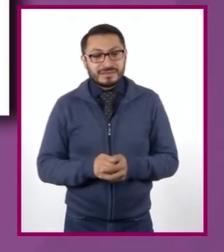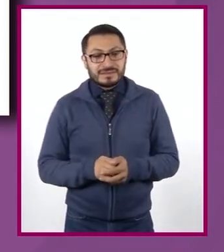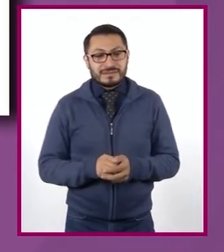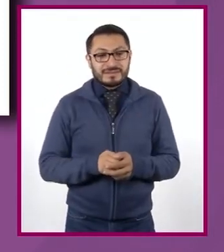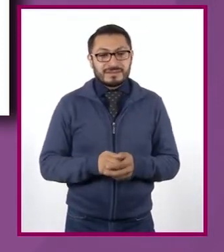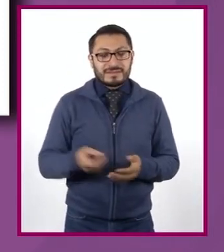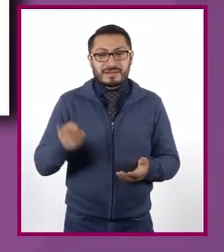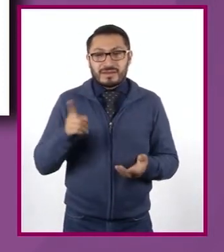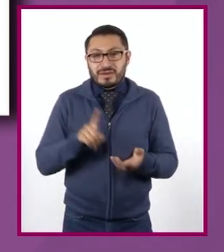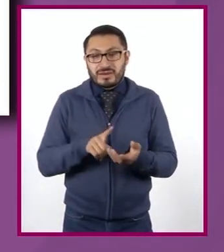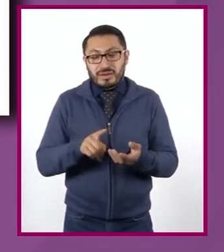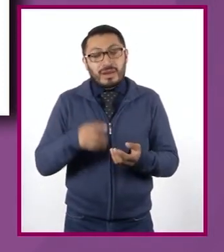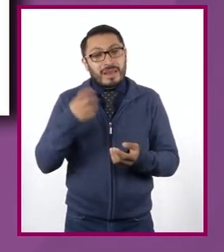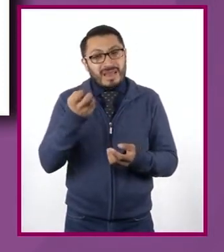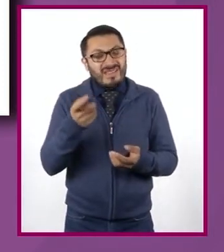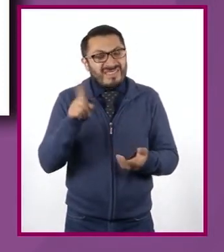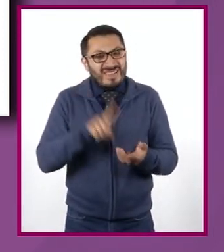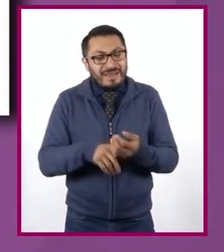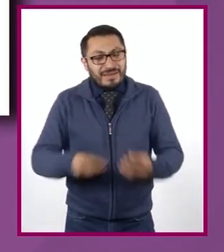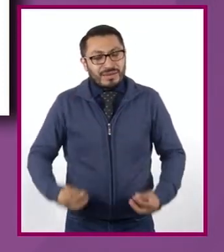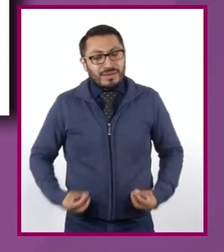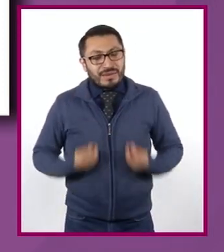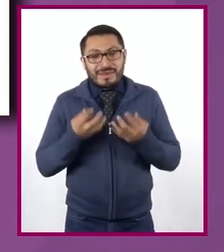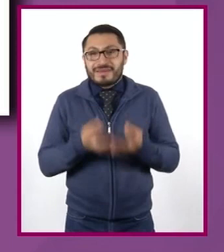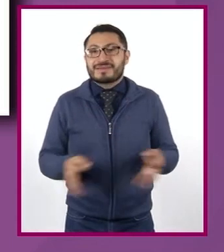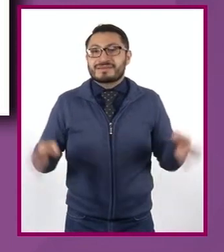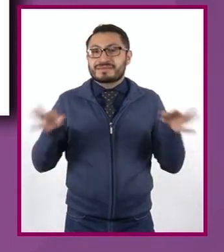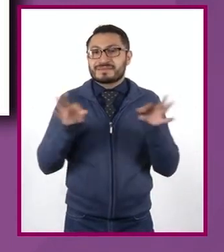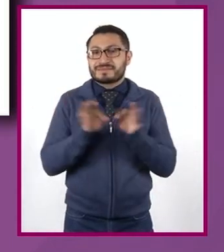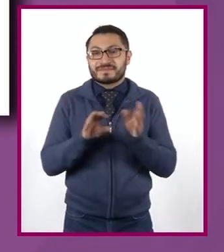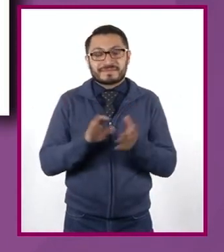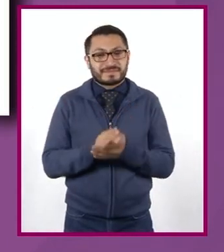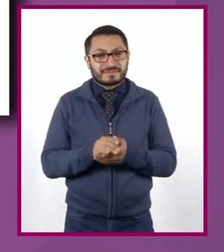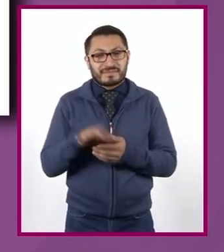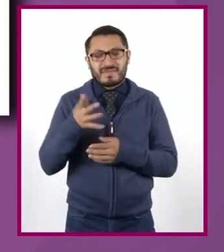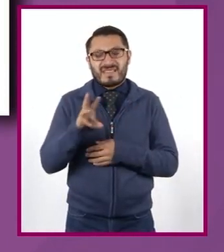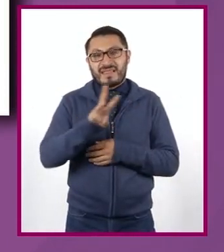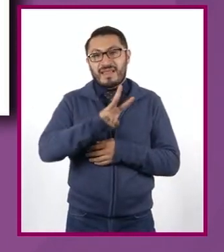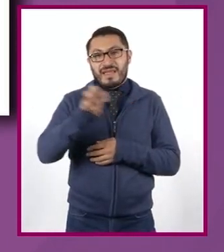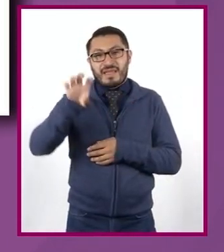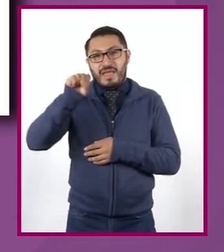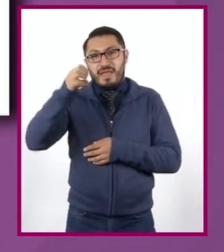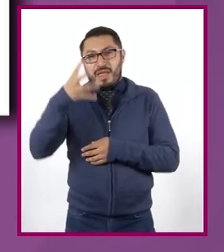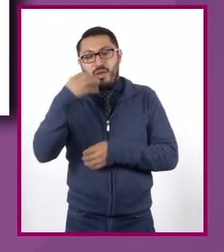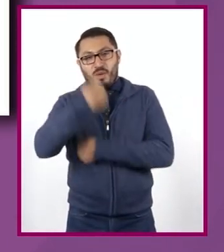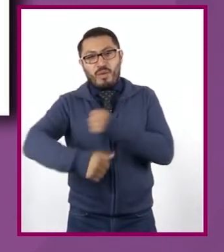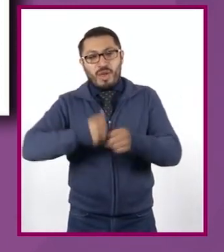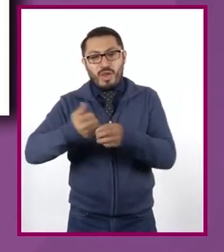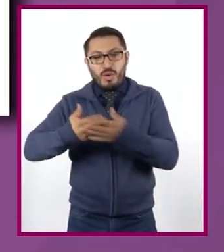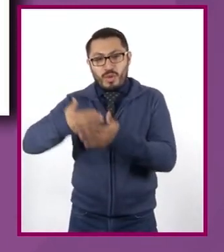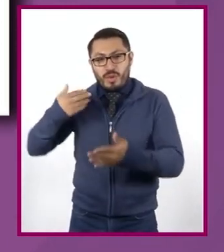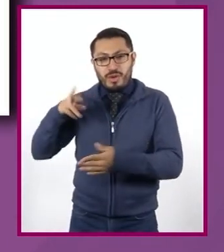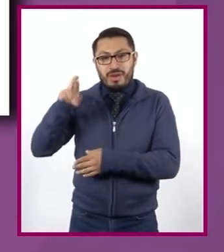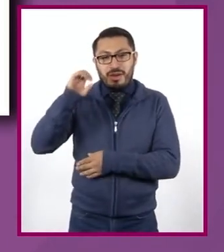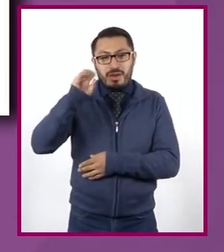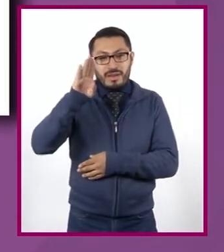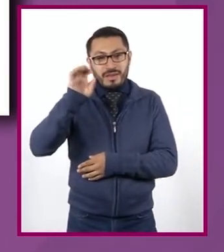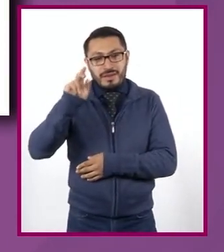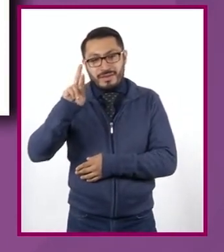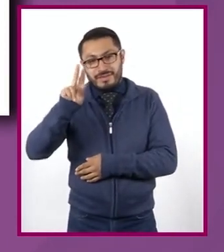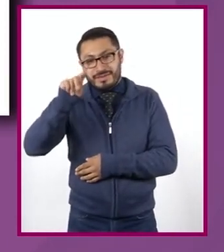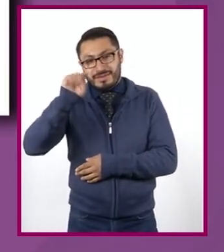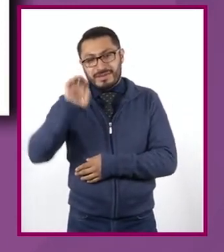unidad fundamental de esta vida. Hace 364 años, Robert Hooke describió las